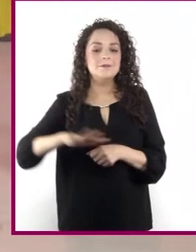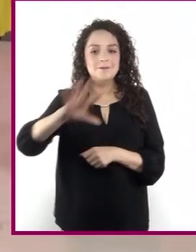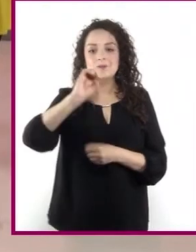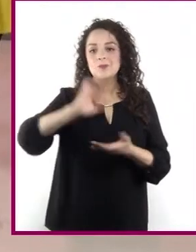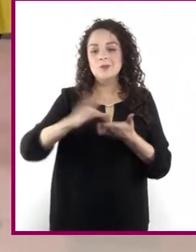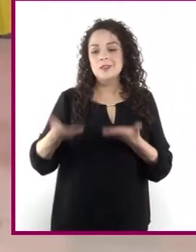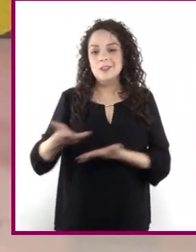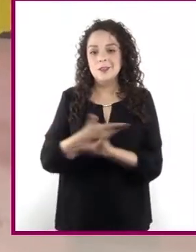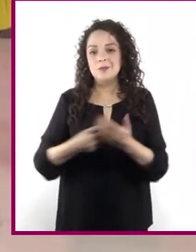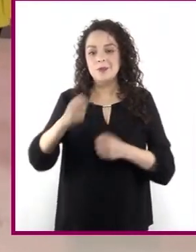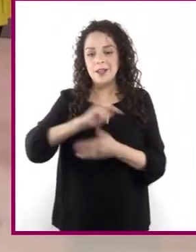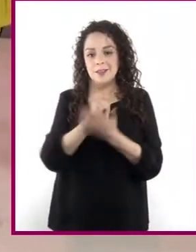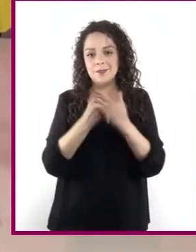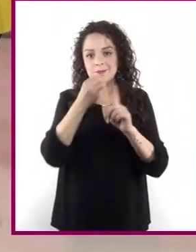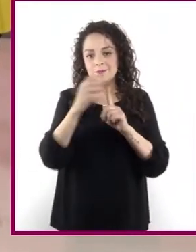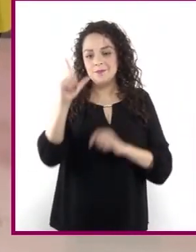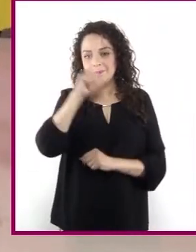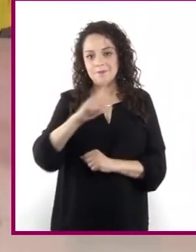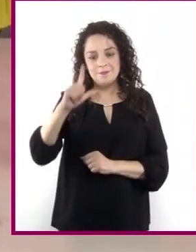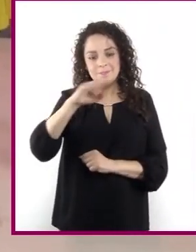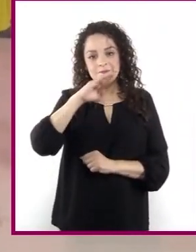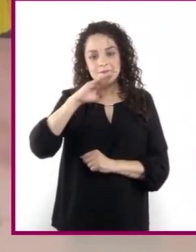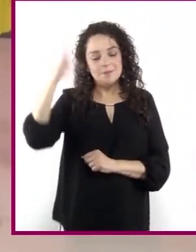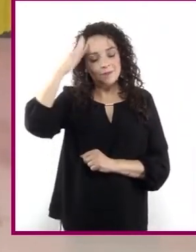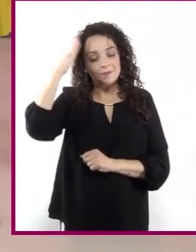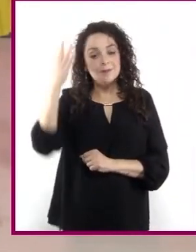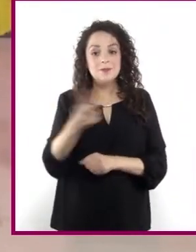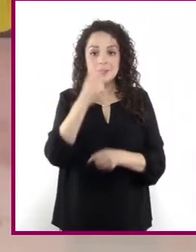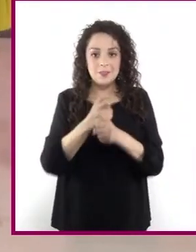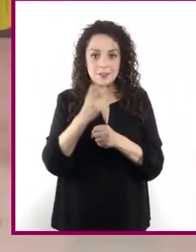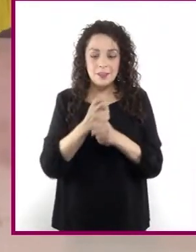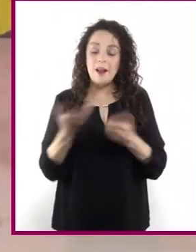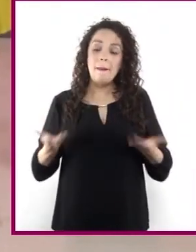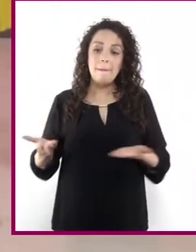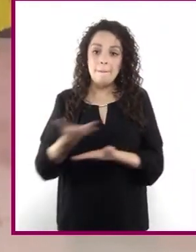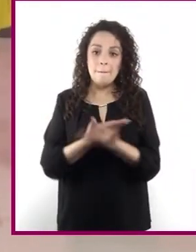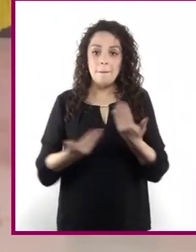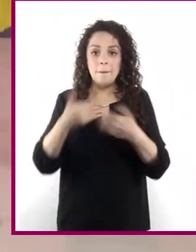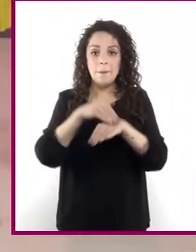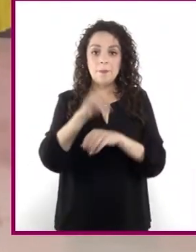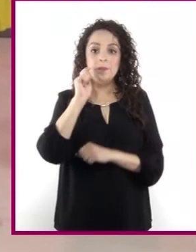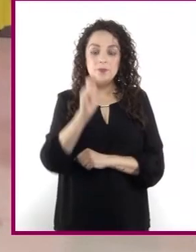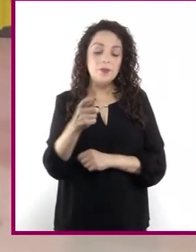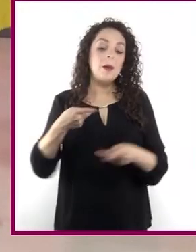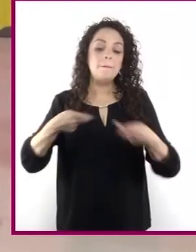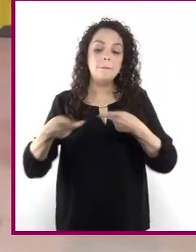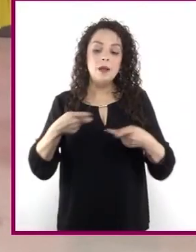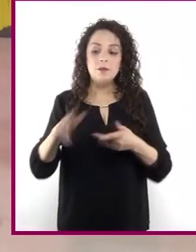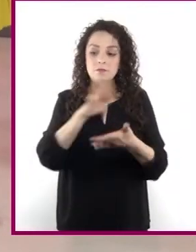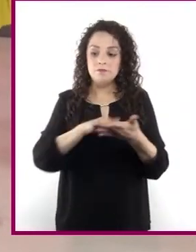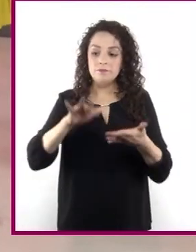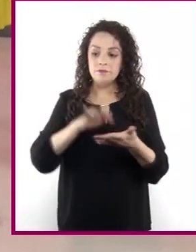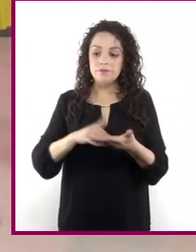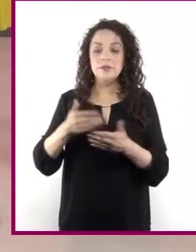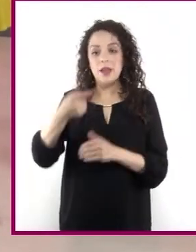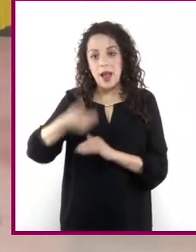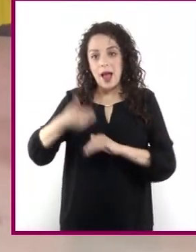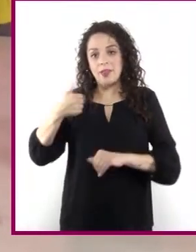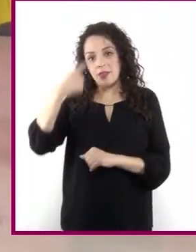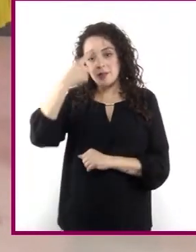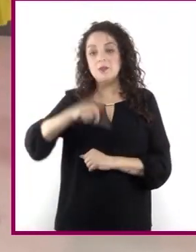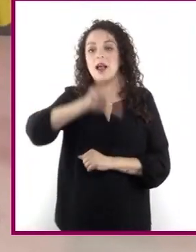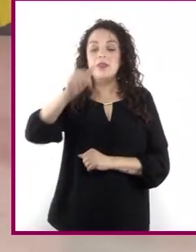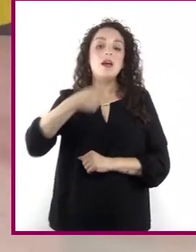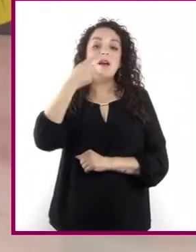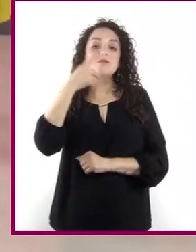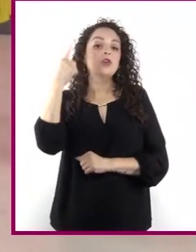nosotros esta sesión de Lengua Materna 2, en la que hemos compartido sobre preparar la lectura en voz alta.